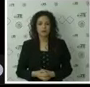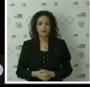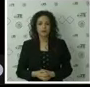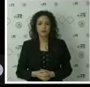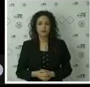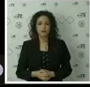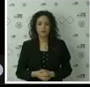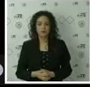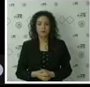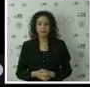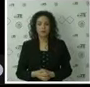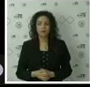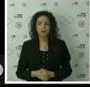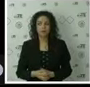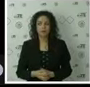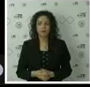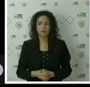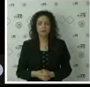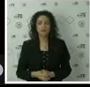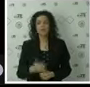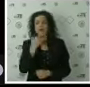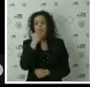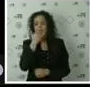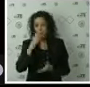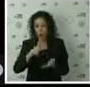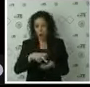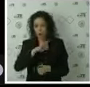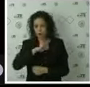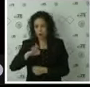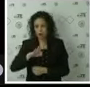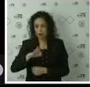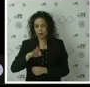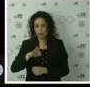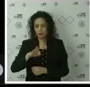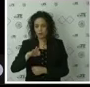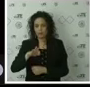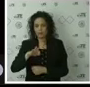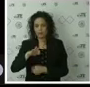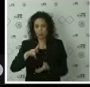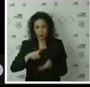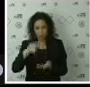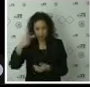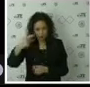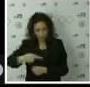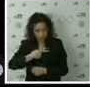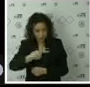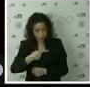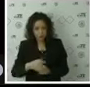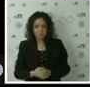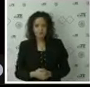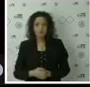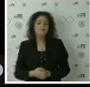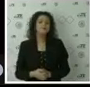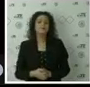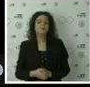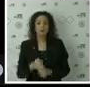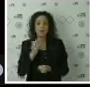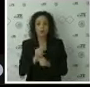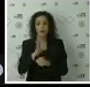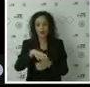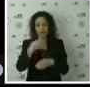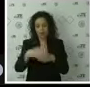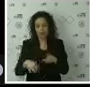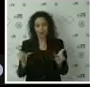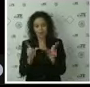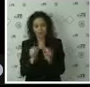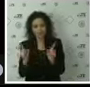Perdón, ¿me podría repetir la pregunta, por favor? Estamos cerrando conclusiones, mi querido Ángel. Entonces